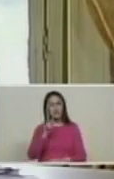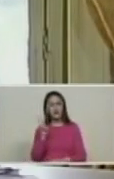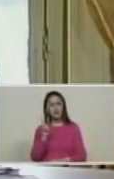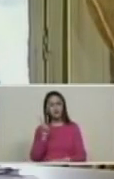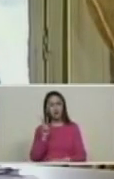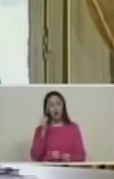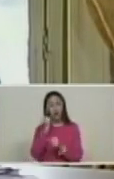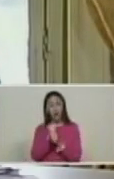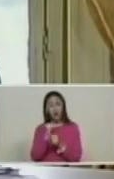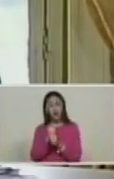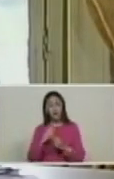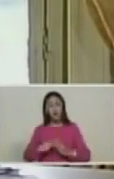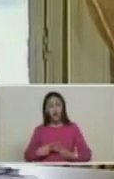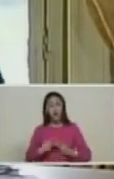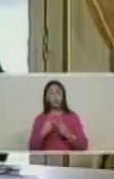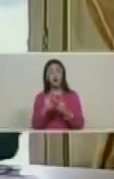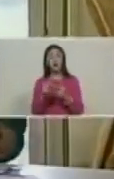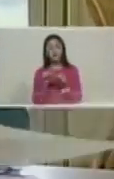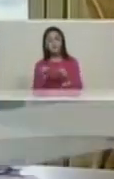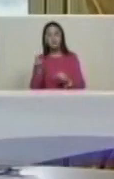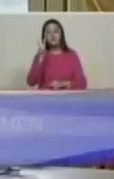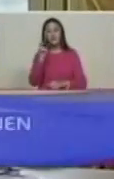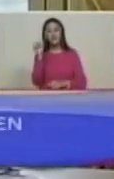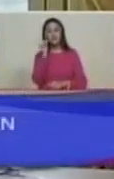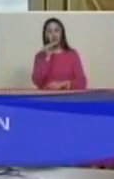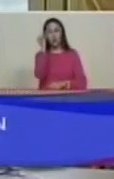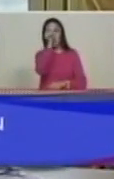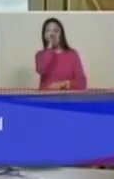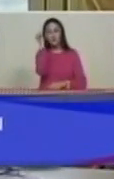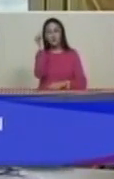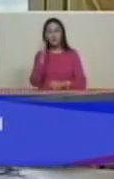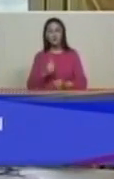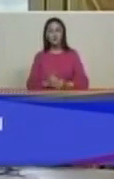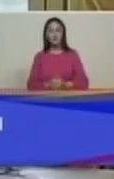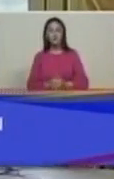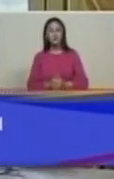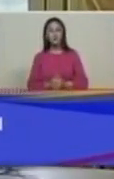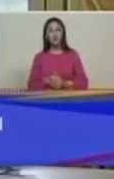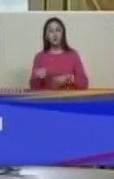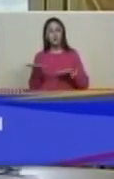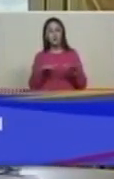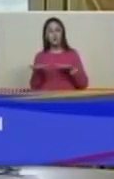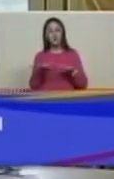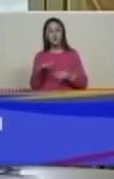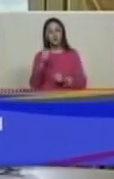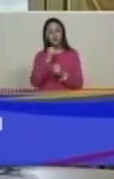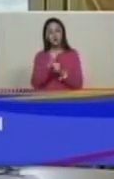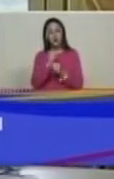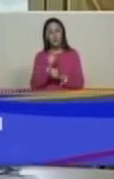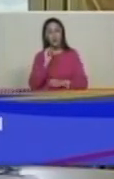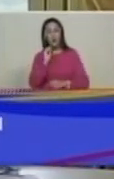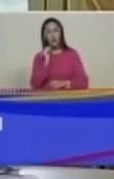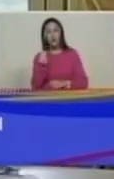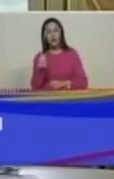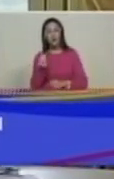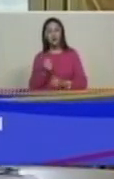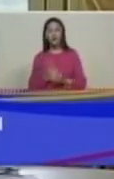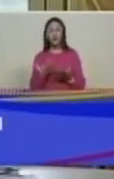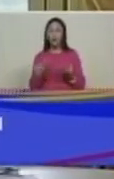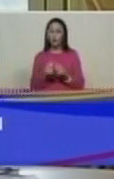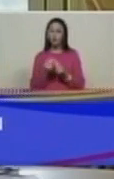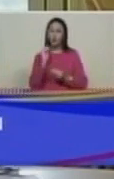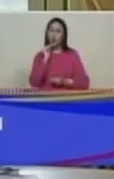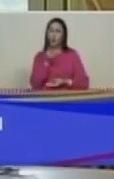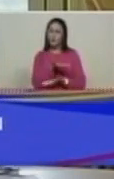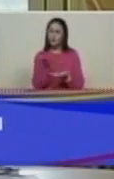jornadas voluntarias los fines de semana. Junto al movimiento Chamba Juvenil, junto a la juventud,